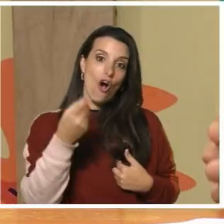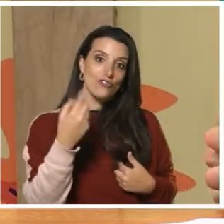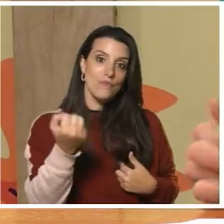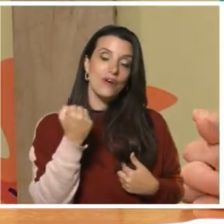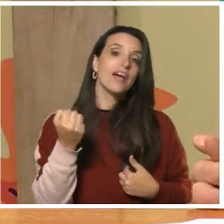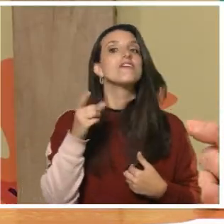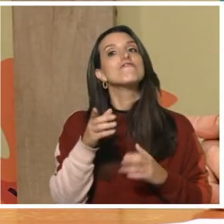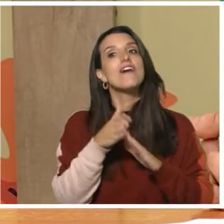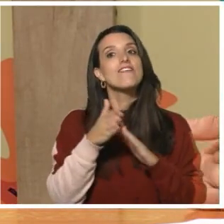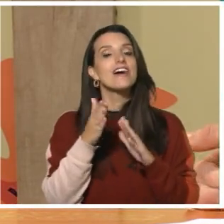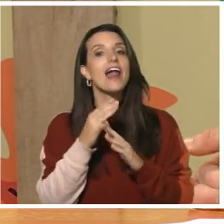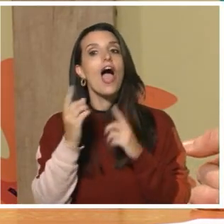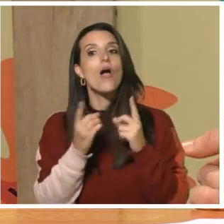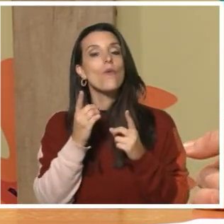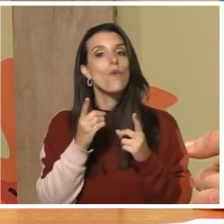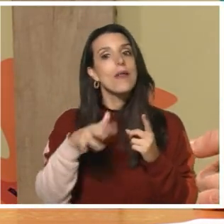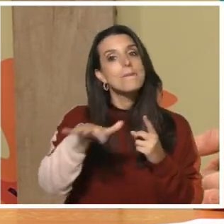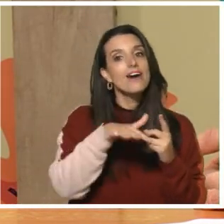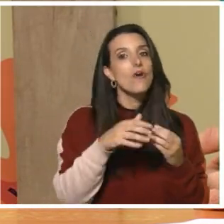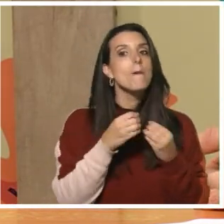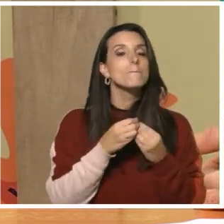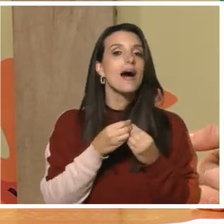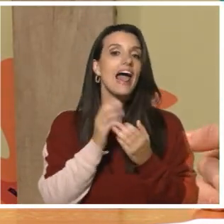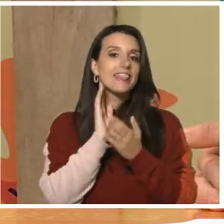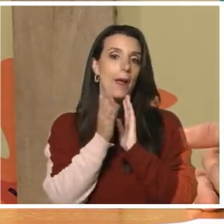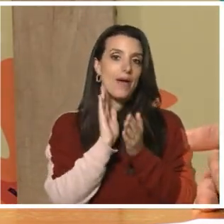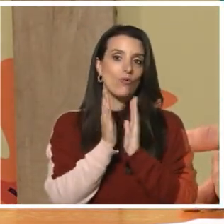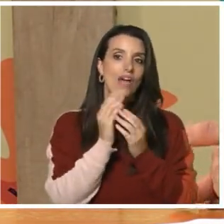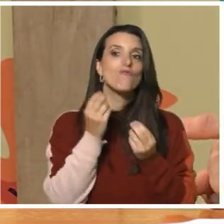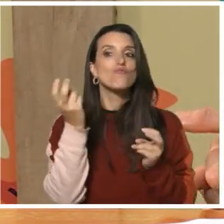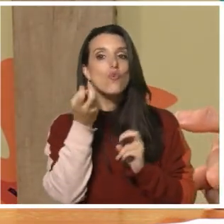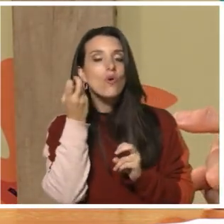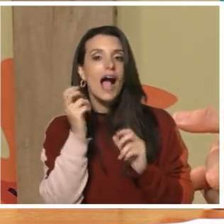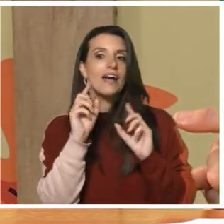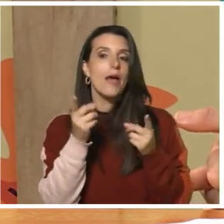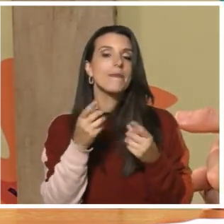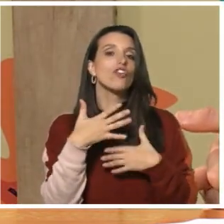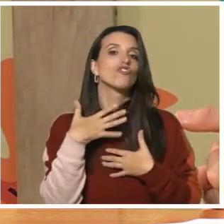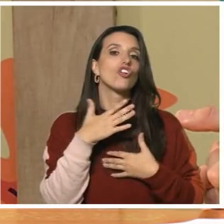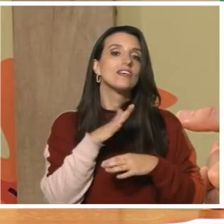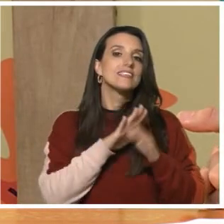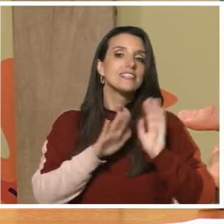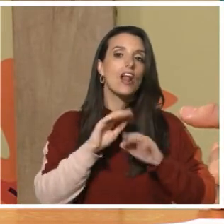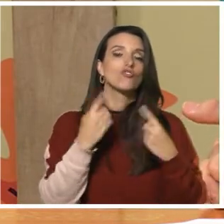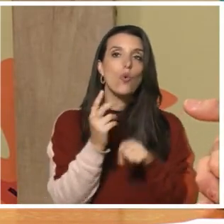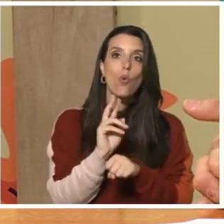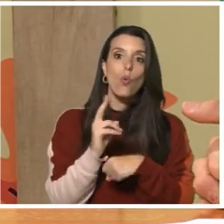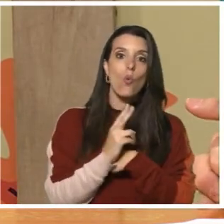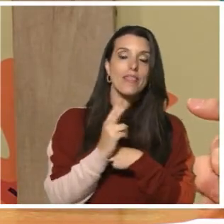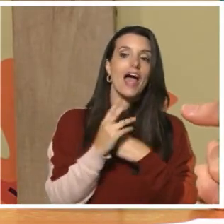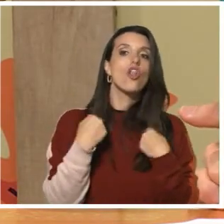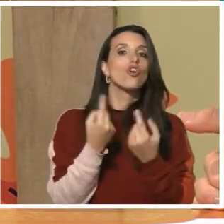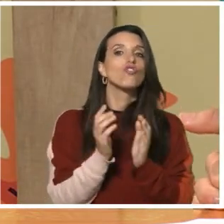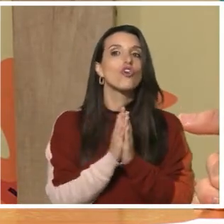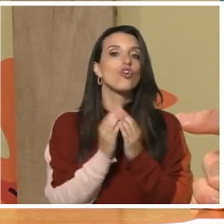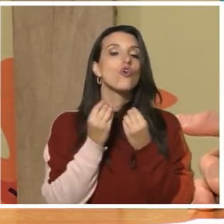olvidé. Sí. Van a haber un espacio para terapeutas que buscan también nuestra sanación, ¿verdad? Porque si nosotros nos cuidamos nuestro templo, ¿cómo